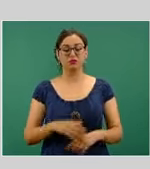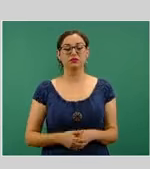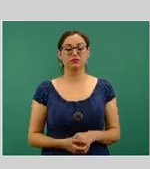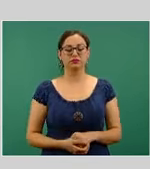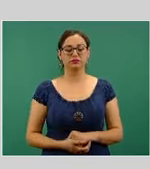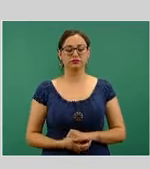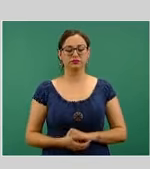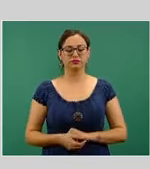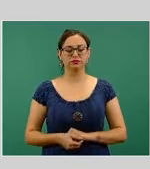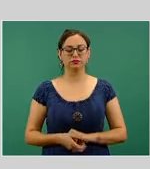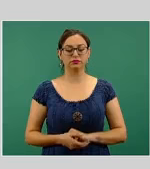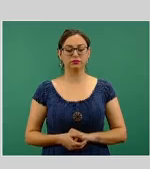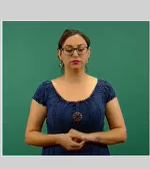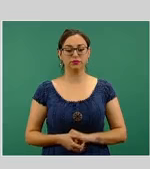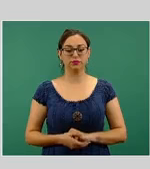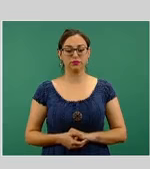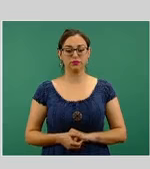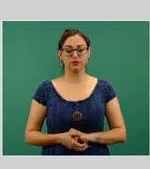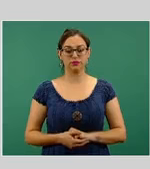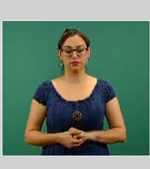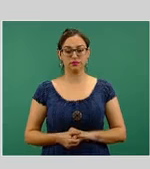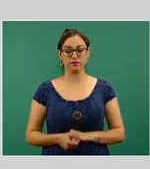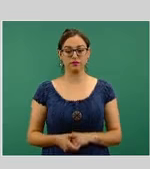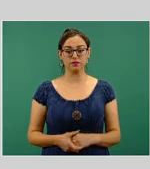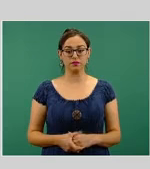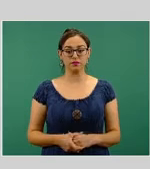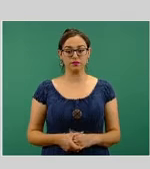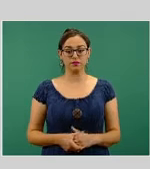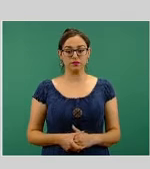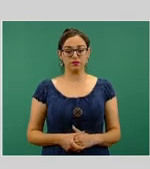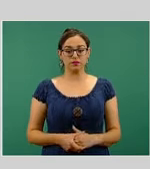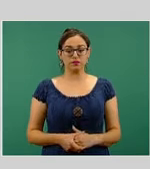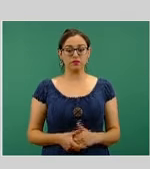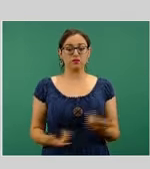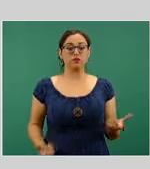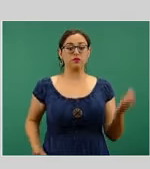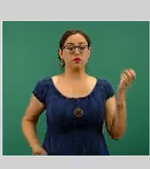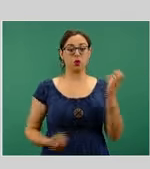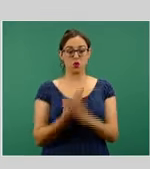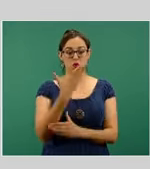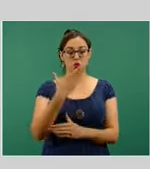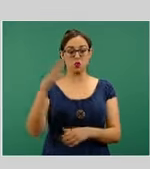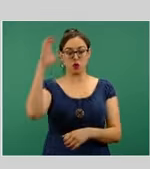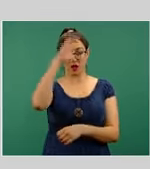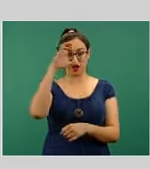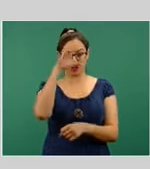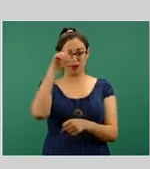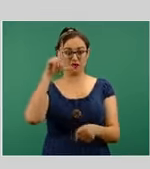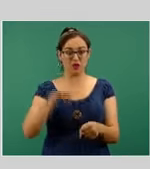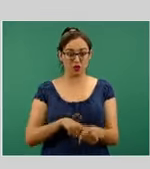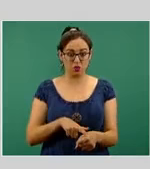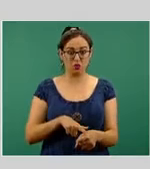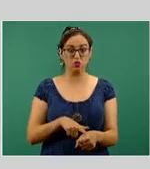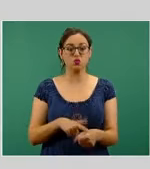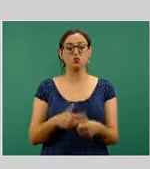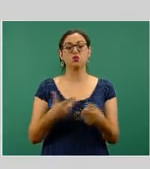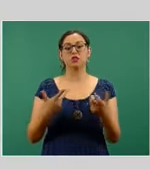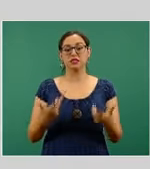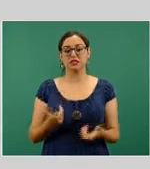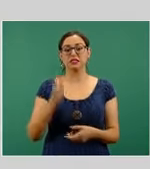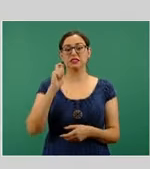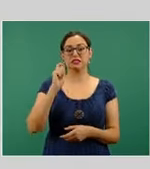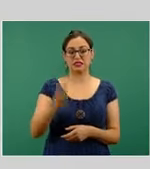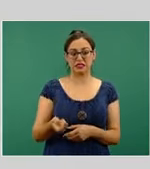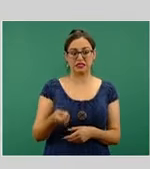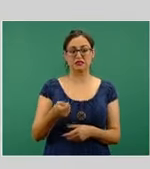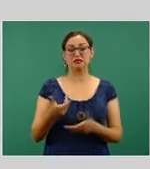favor. Luego, en la N le llamamos nueva cultura, una nueva cultura preventiva, sin estigma